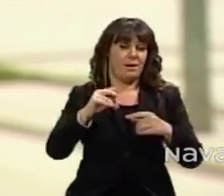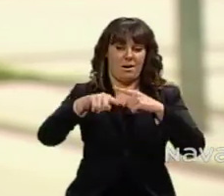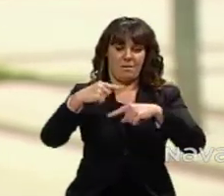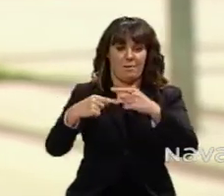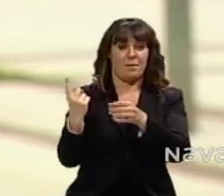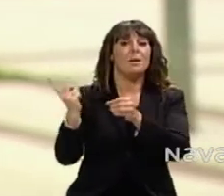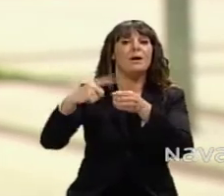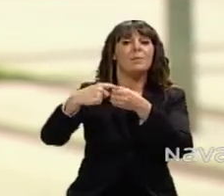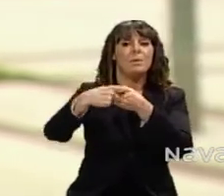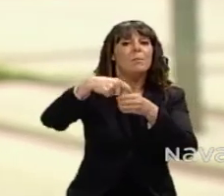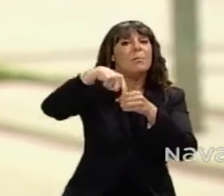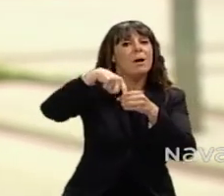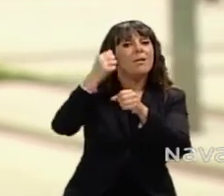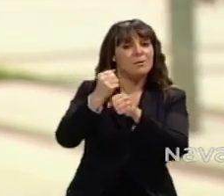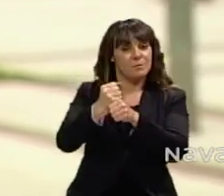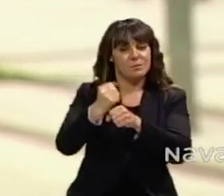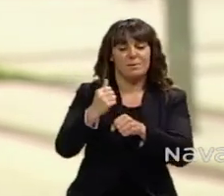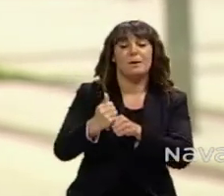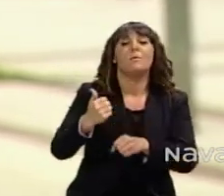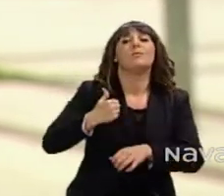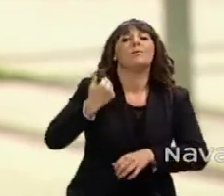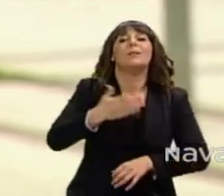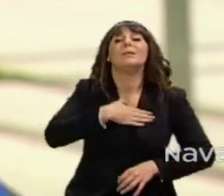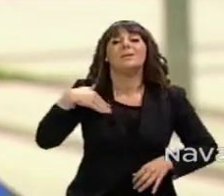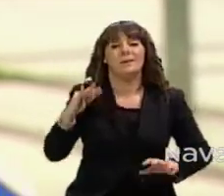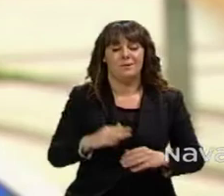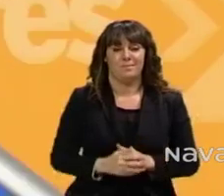ofrecer una oportunidad para el resto de los miembros de su familia.